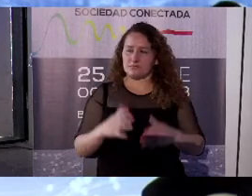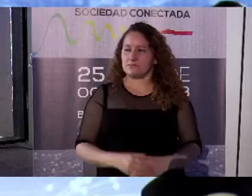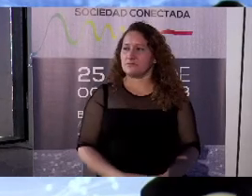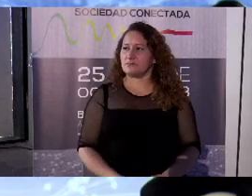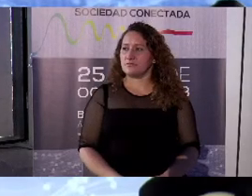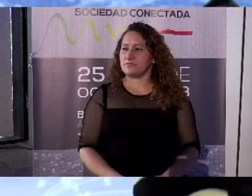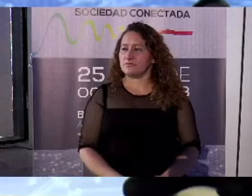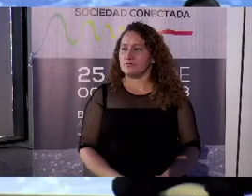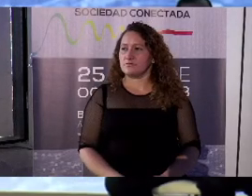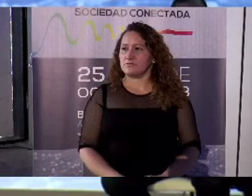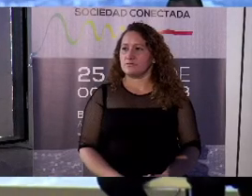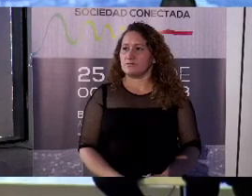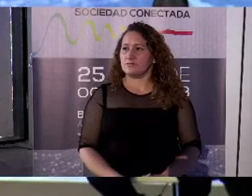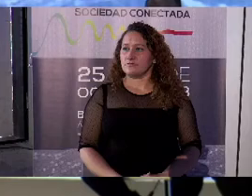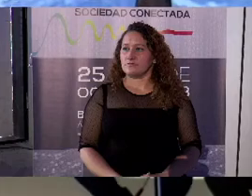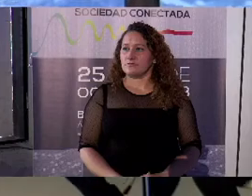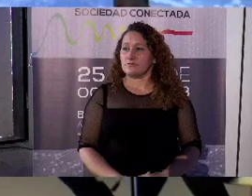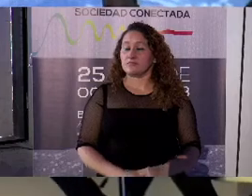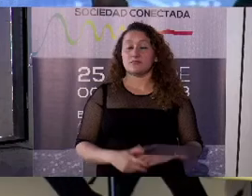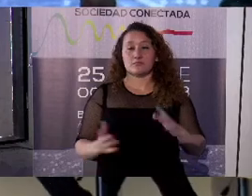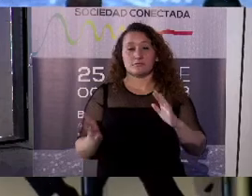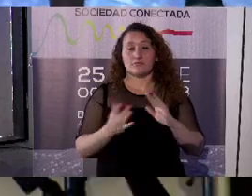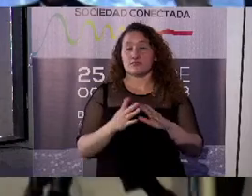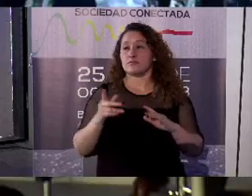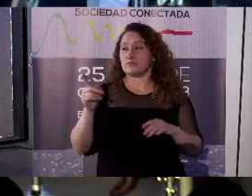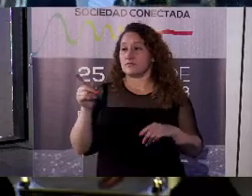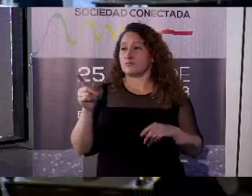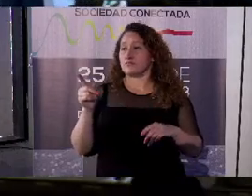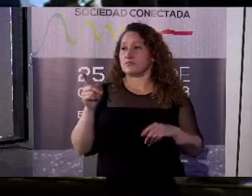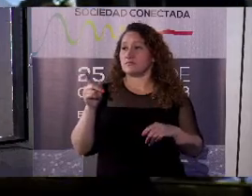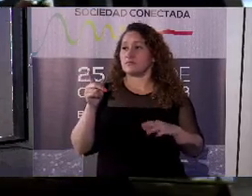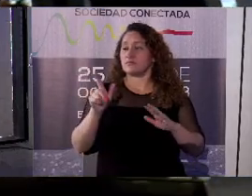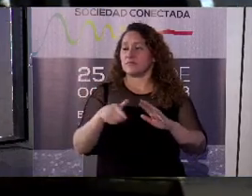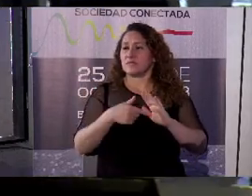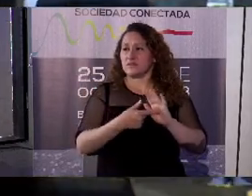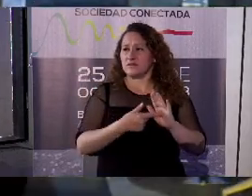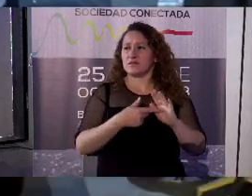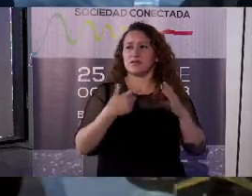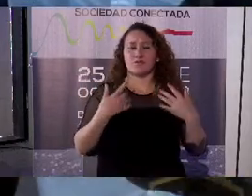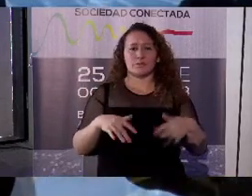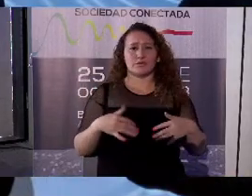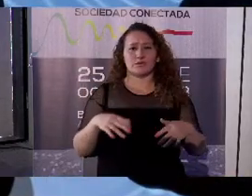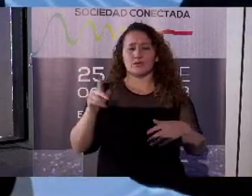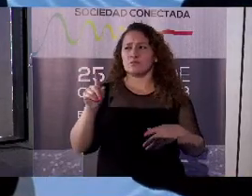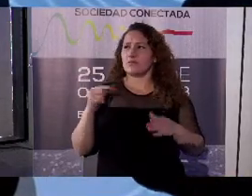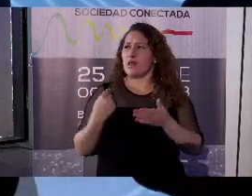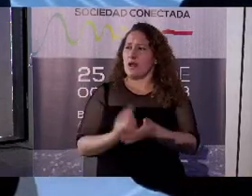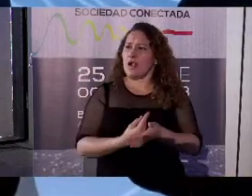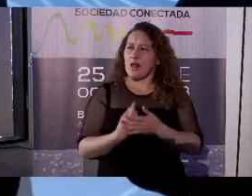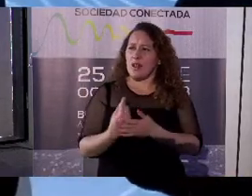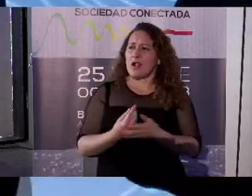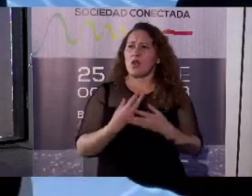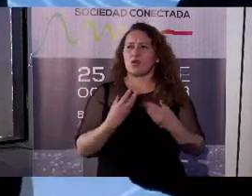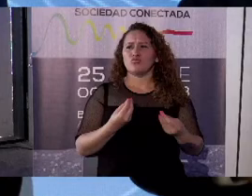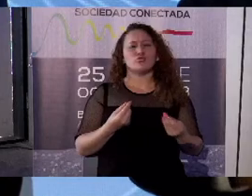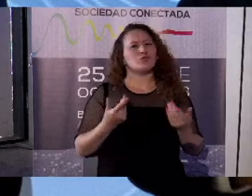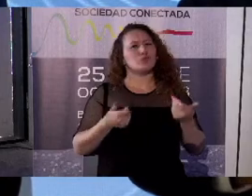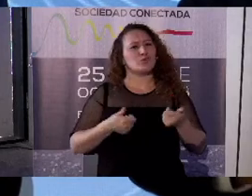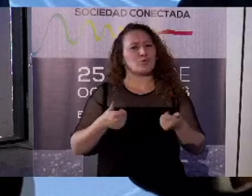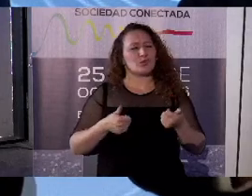Y a propósito de tu presentación de 450 que me parece fascinante hemos discutido mucho en Centroamérica esta